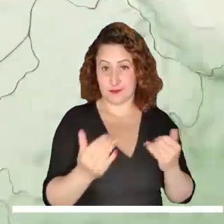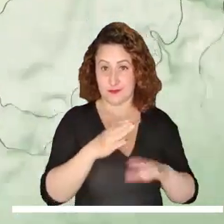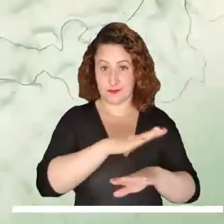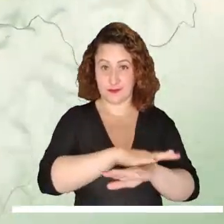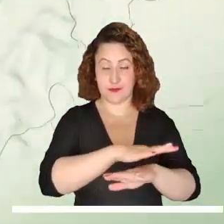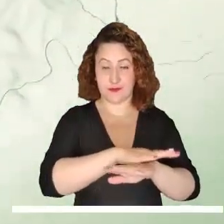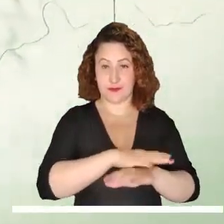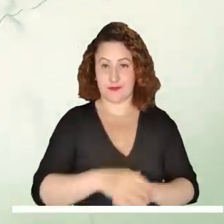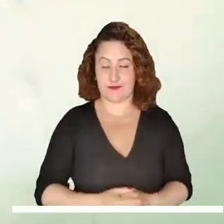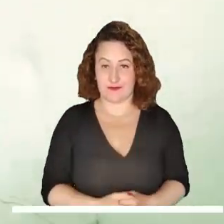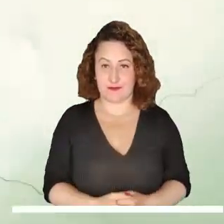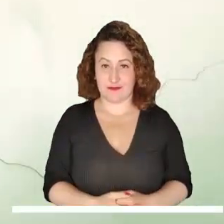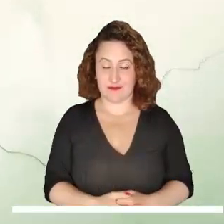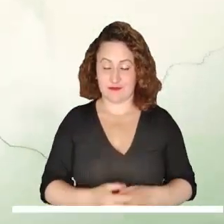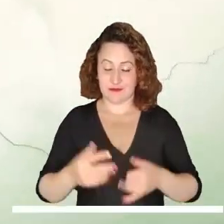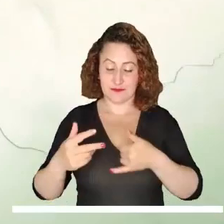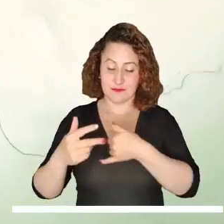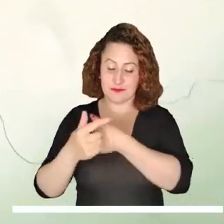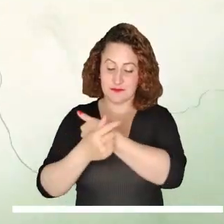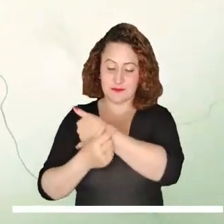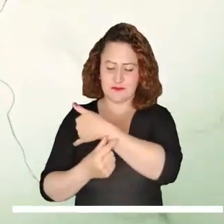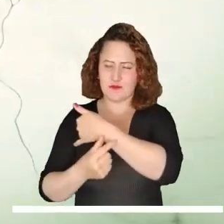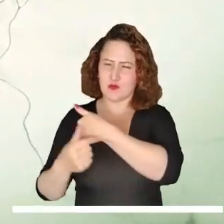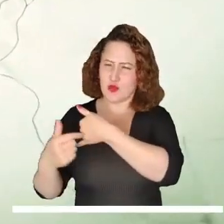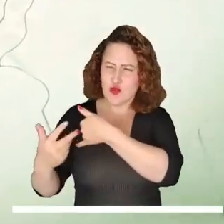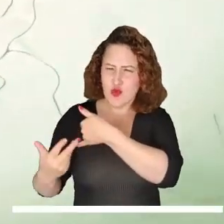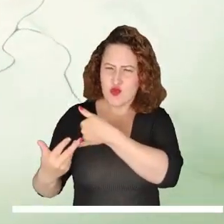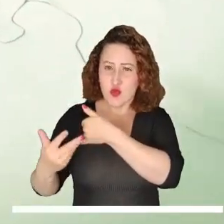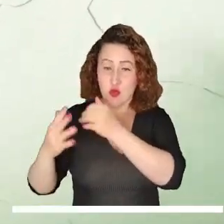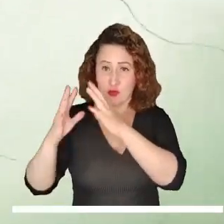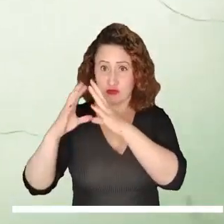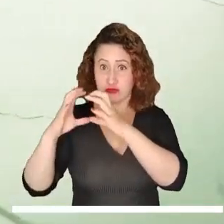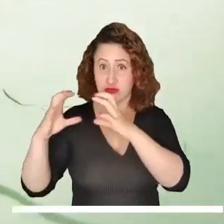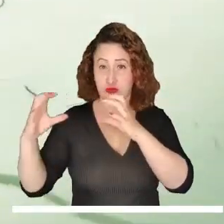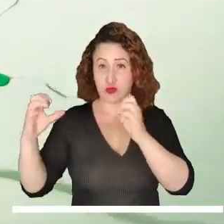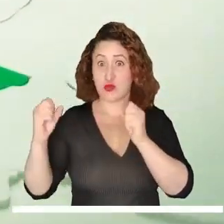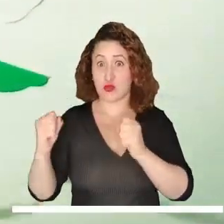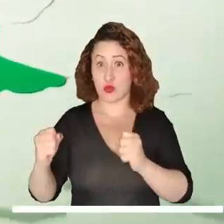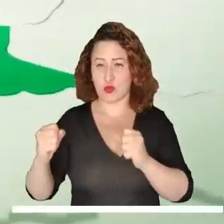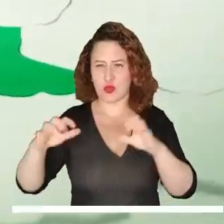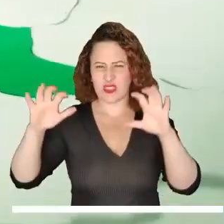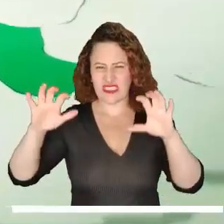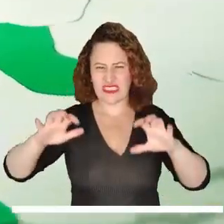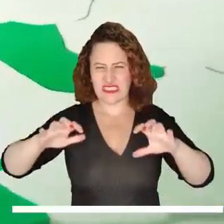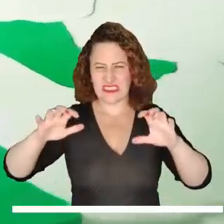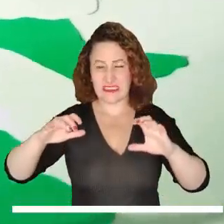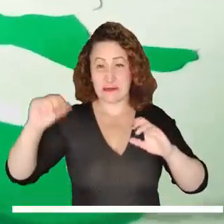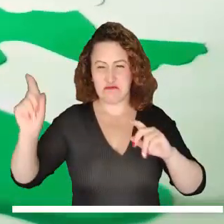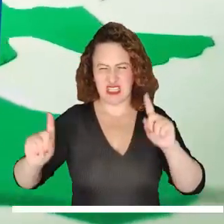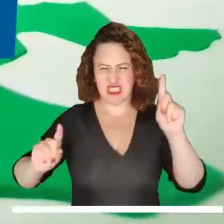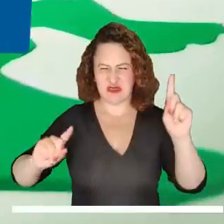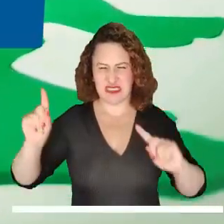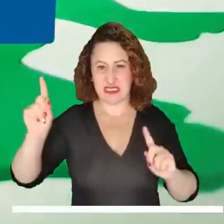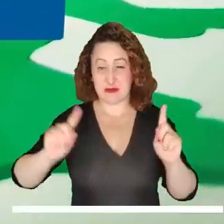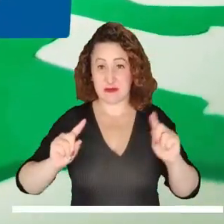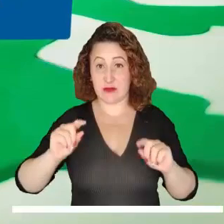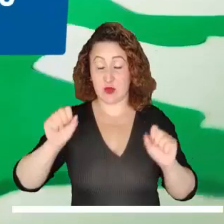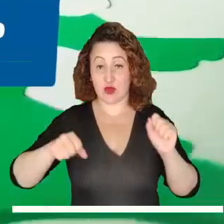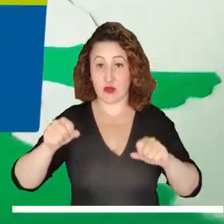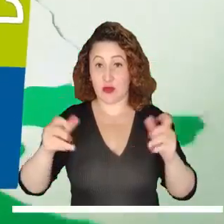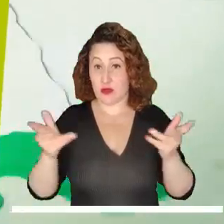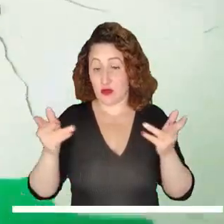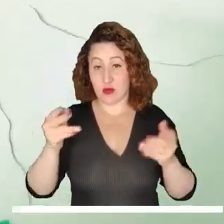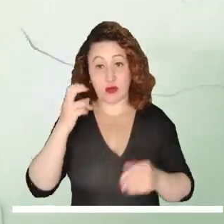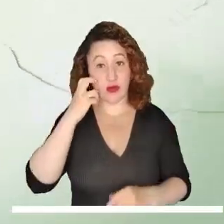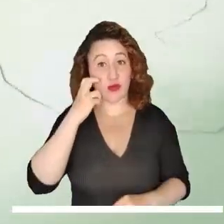San Andrés y Providencia durante las horas de la tarde. Para la región pacífica se prevé abundante nubosidad con precipitaciones y